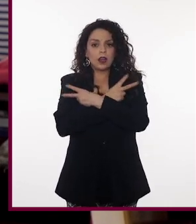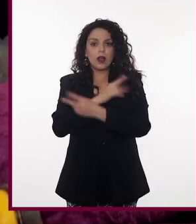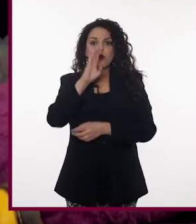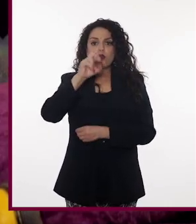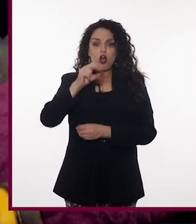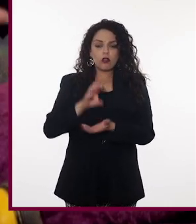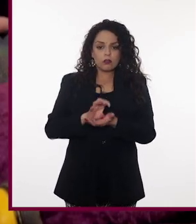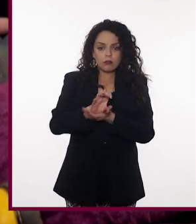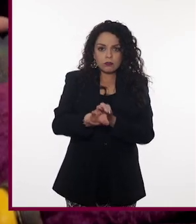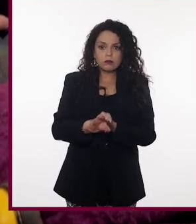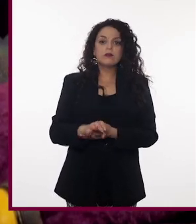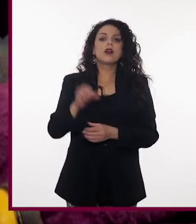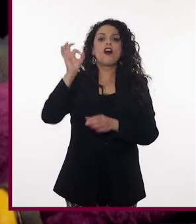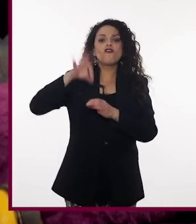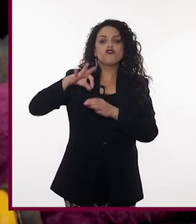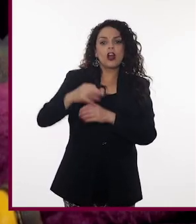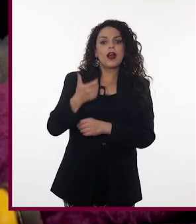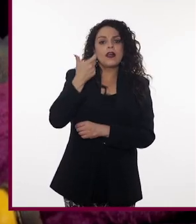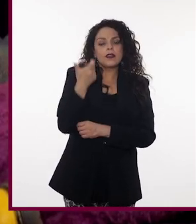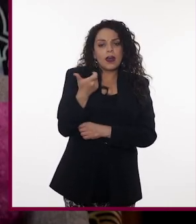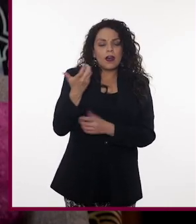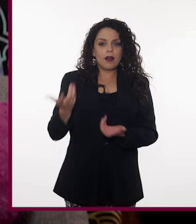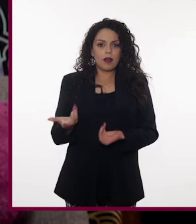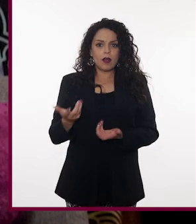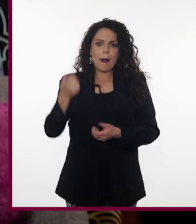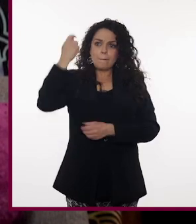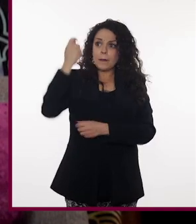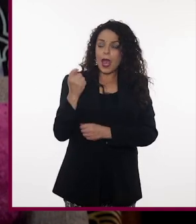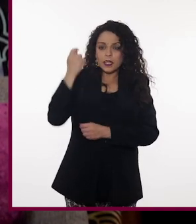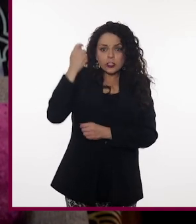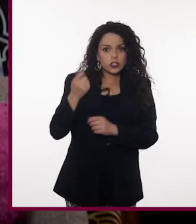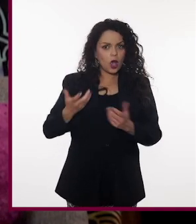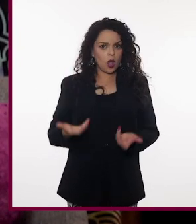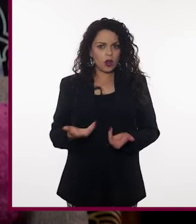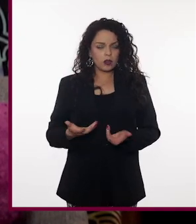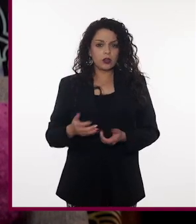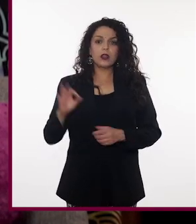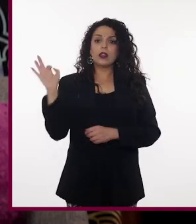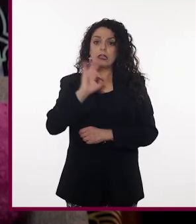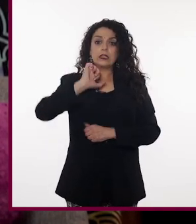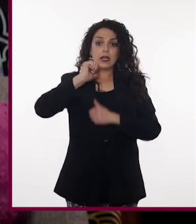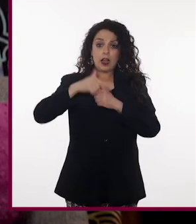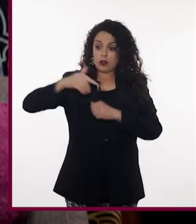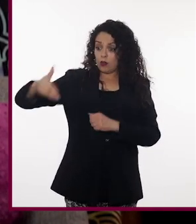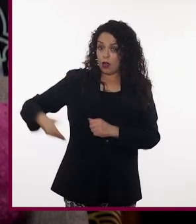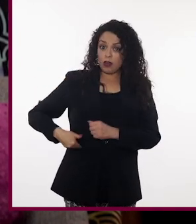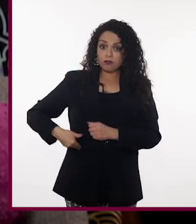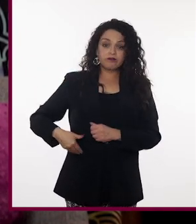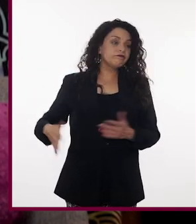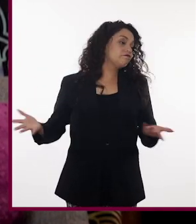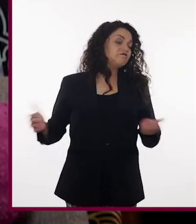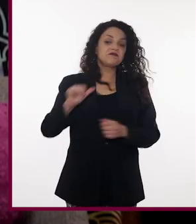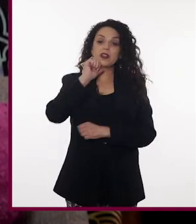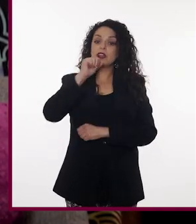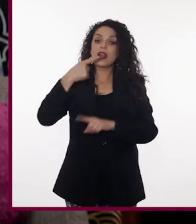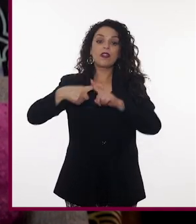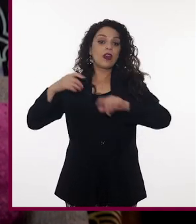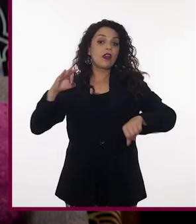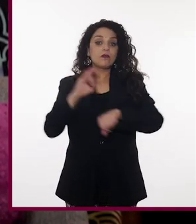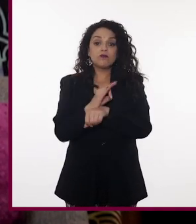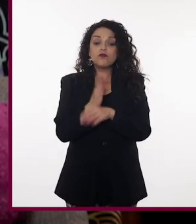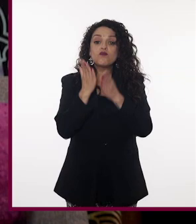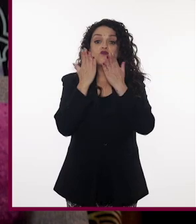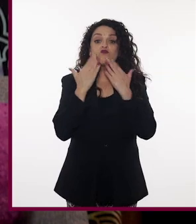bono, fondo de ahorro, pensión. Bueno, es más, si sufres algún accidente, no hay nadie que te proteja,